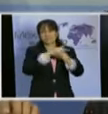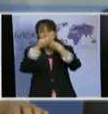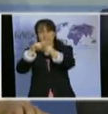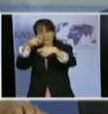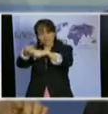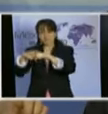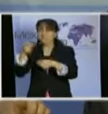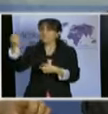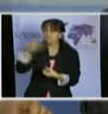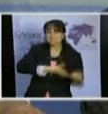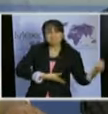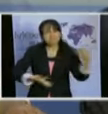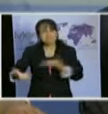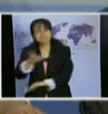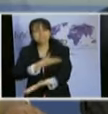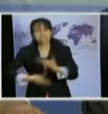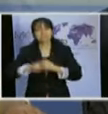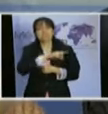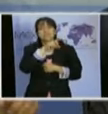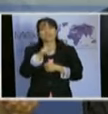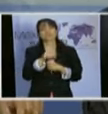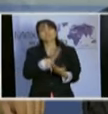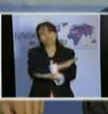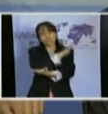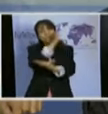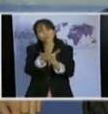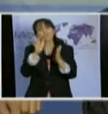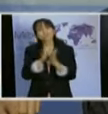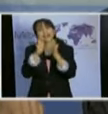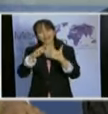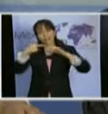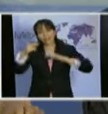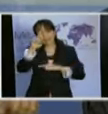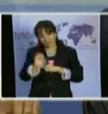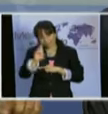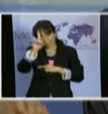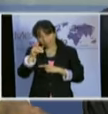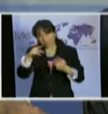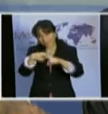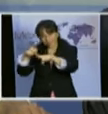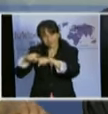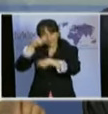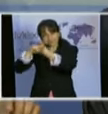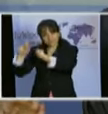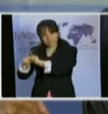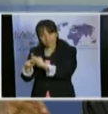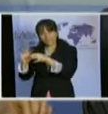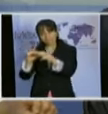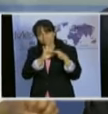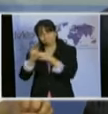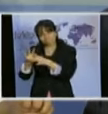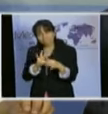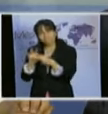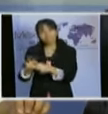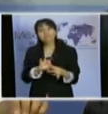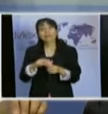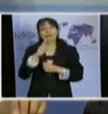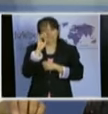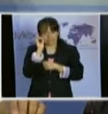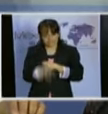Asistimos al inicio de la red de gobiernos para dialogar sobre experiencias de relación con la sociedad civil promovida por